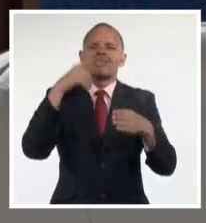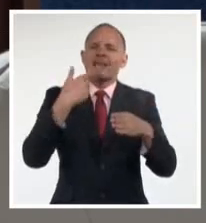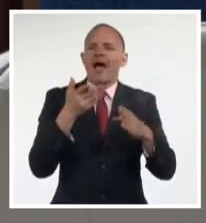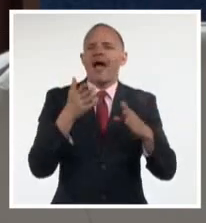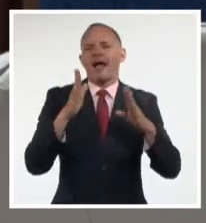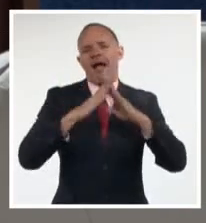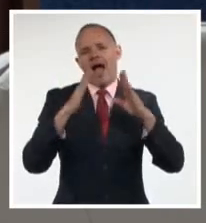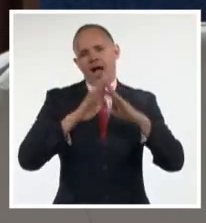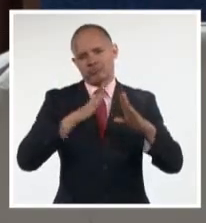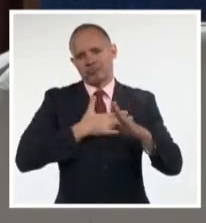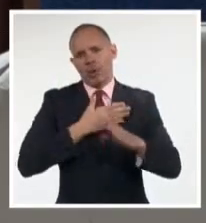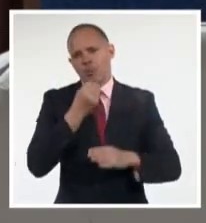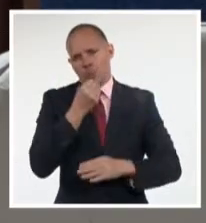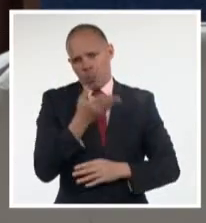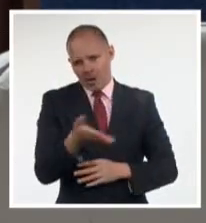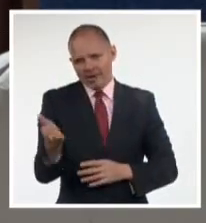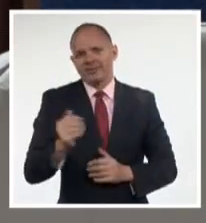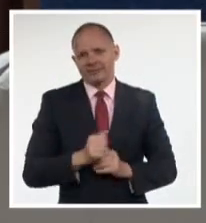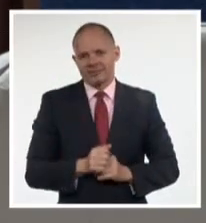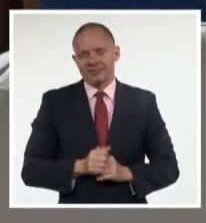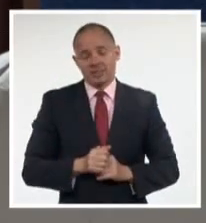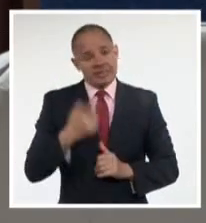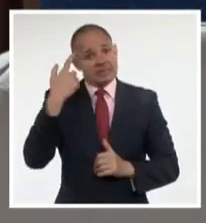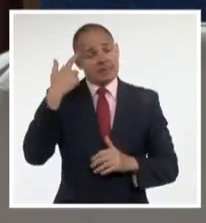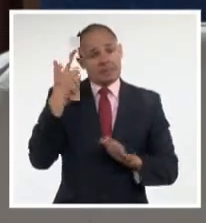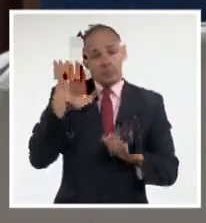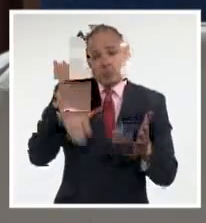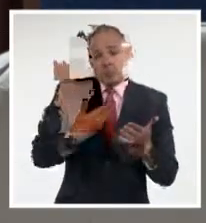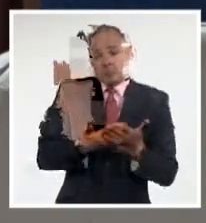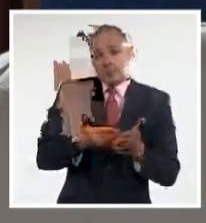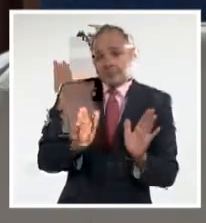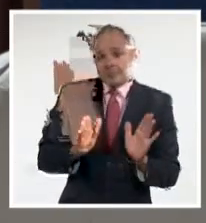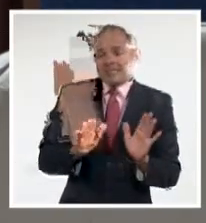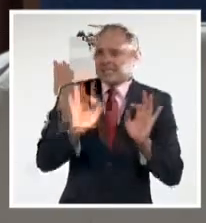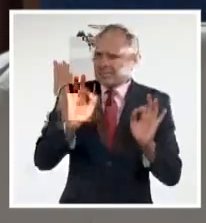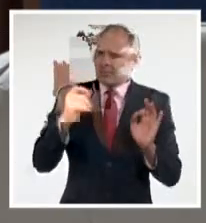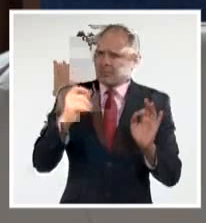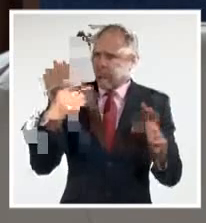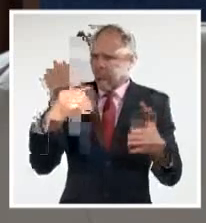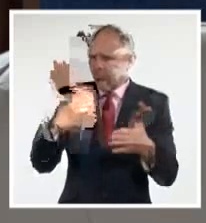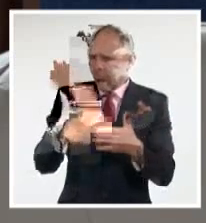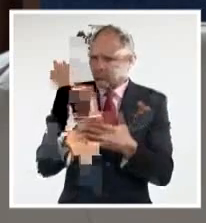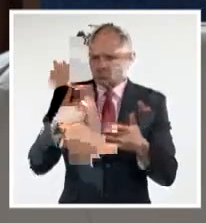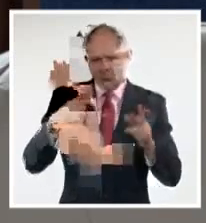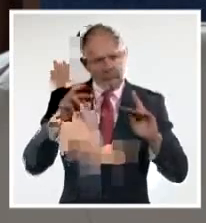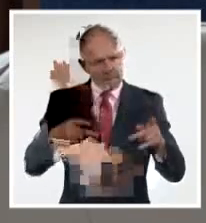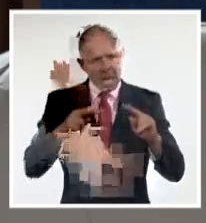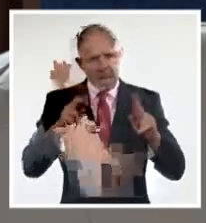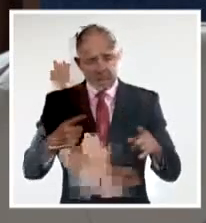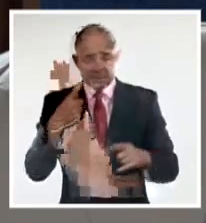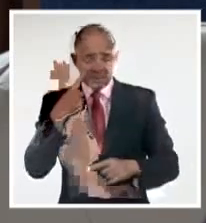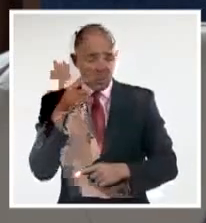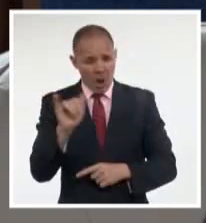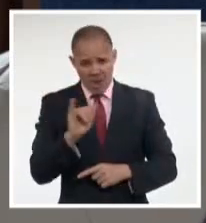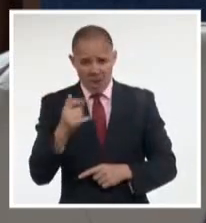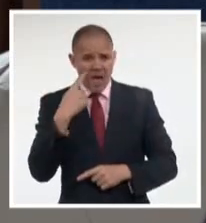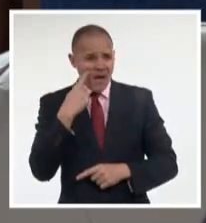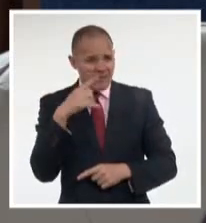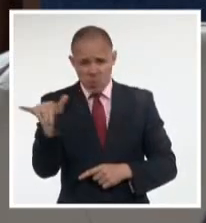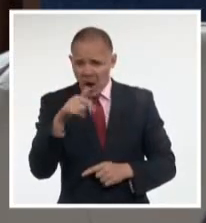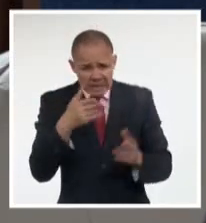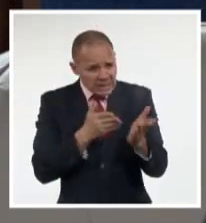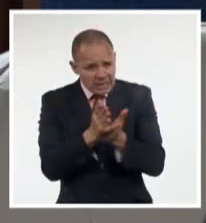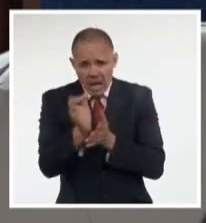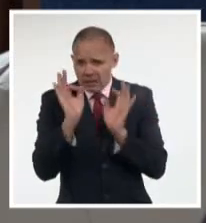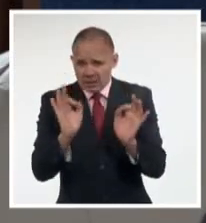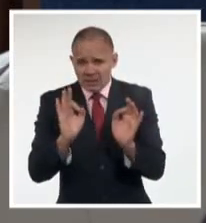inmobiliario podría ser una solución. De esto se ha hablado, pero uno sigue viendo a veces grandes capacidades que no están